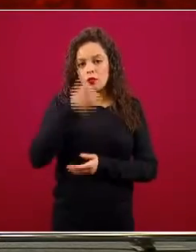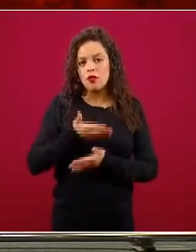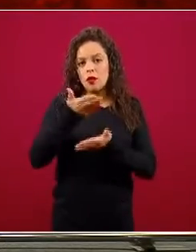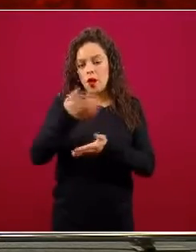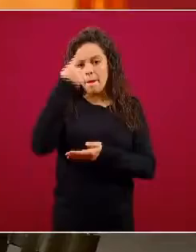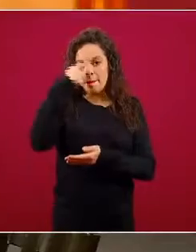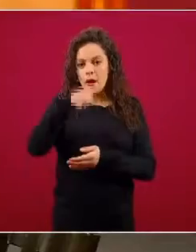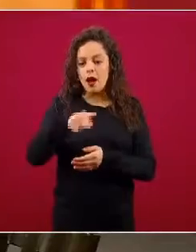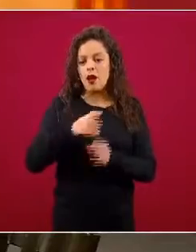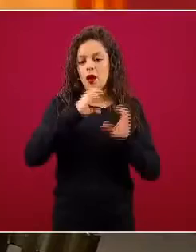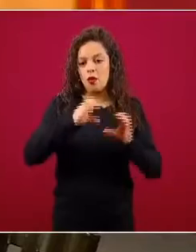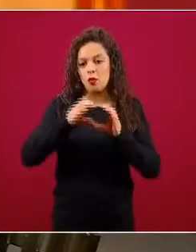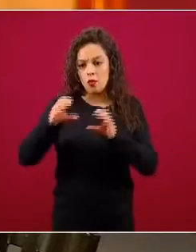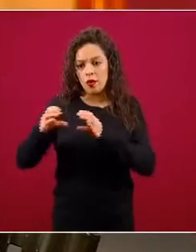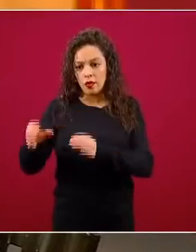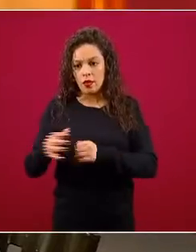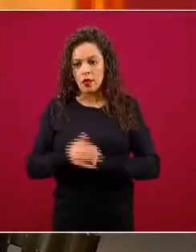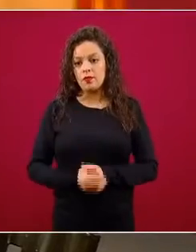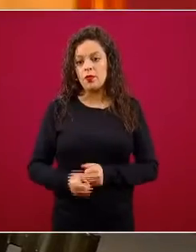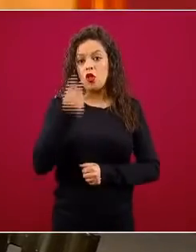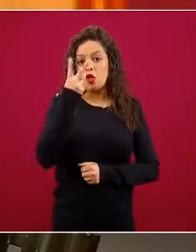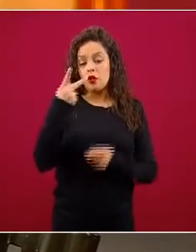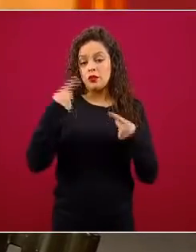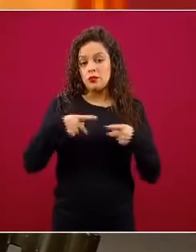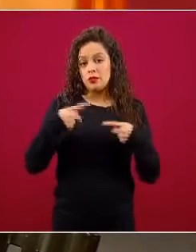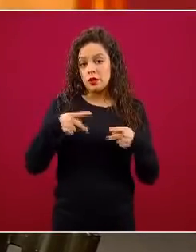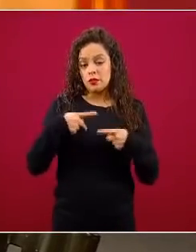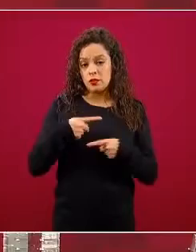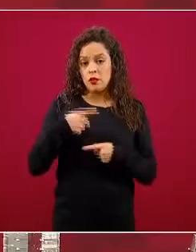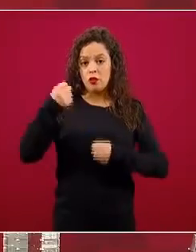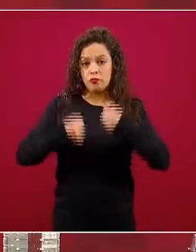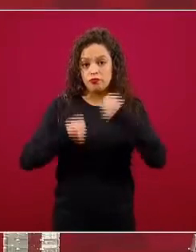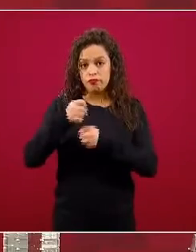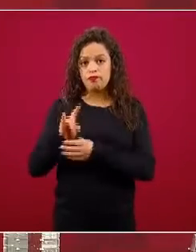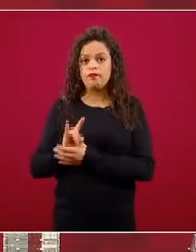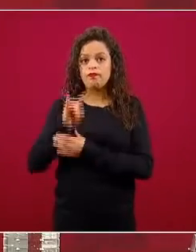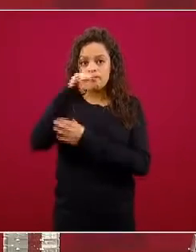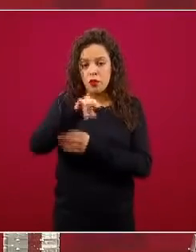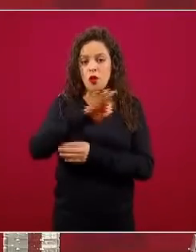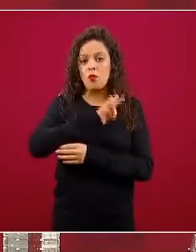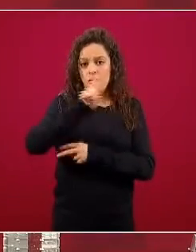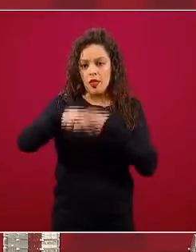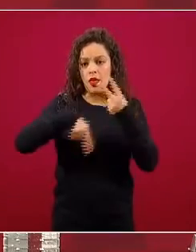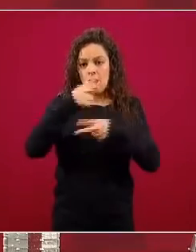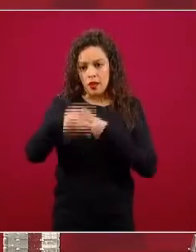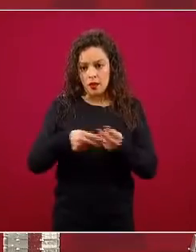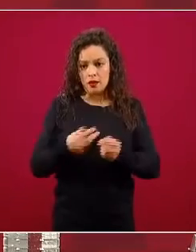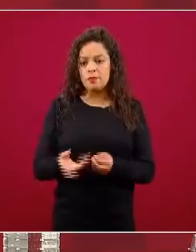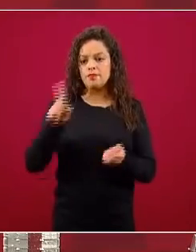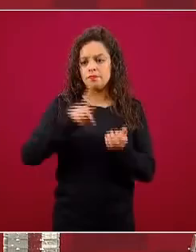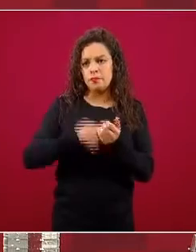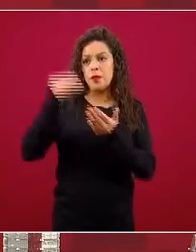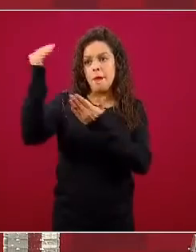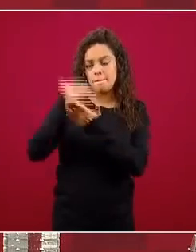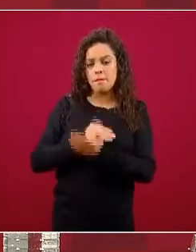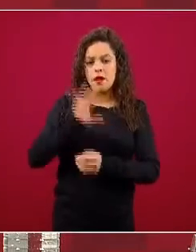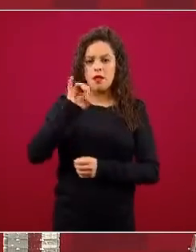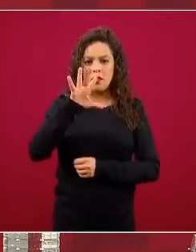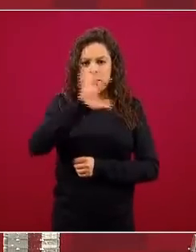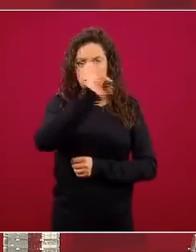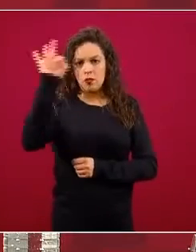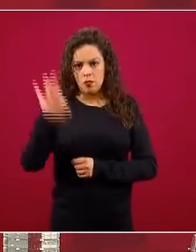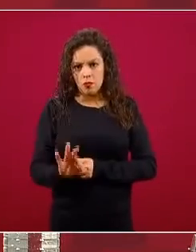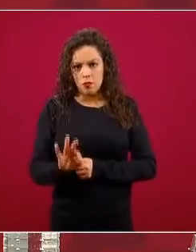a 2 personas por vehículo. De la información que tenemos se ha reducido en alrededor del 35% el ingreso a la